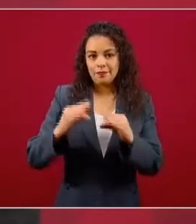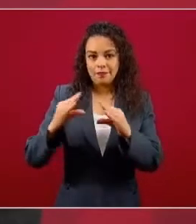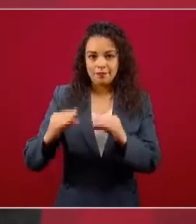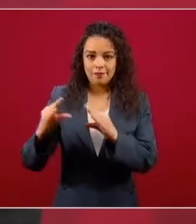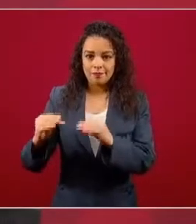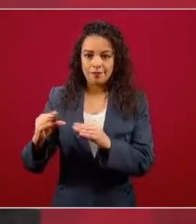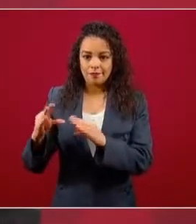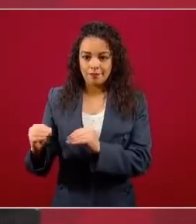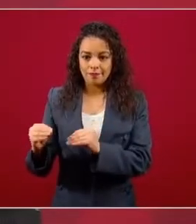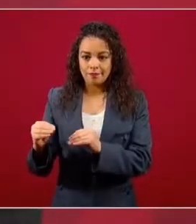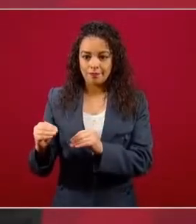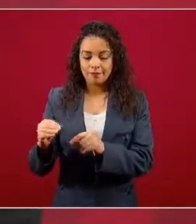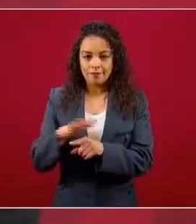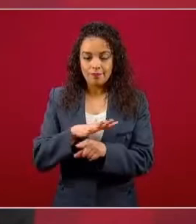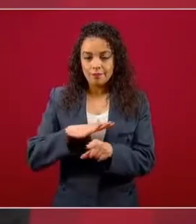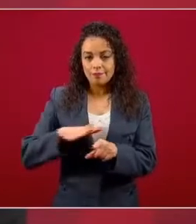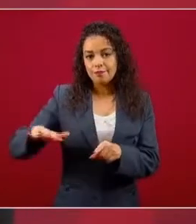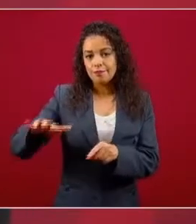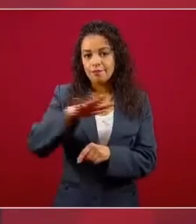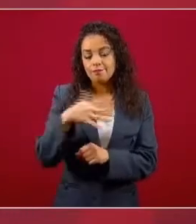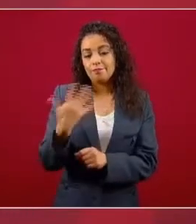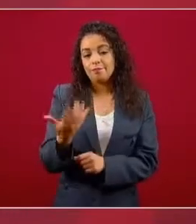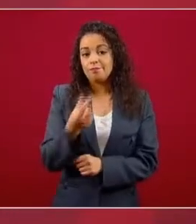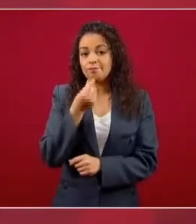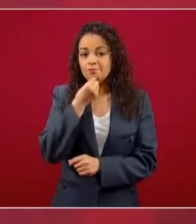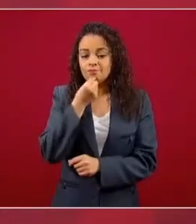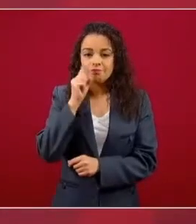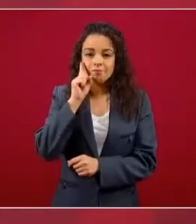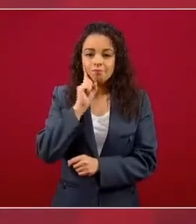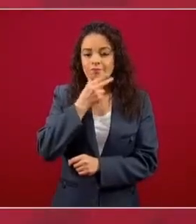de niños adolescentes